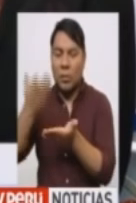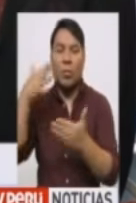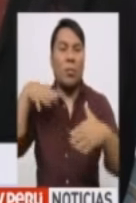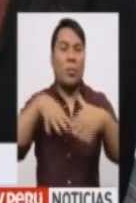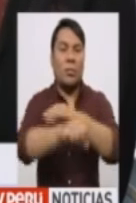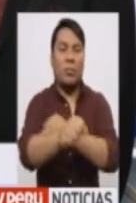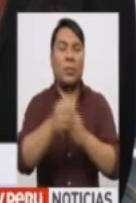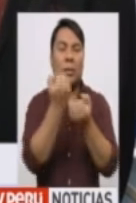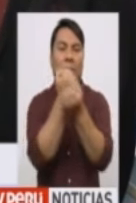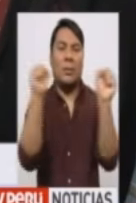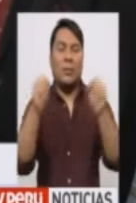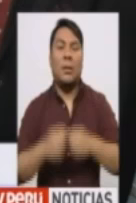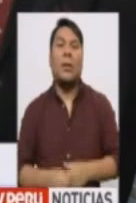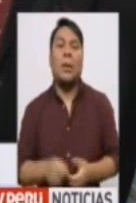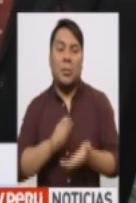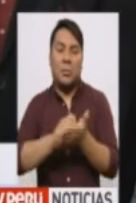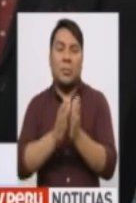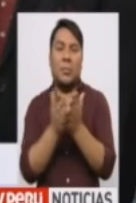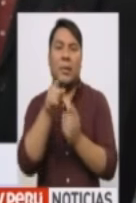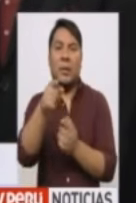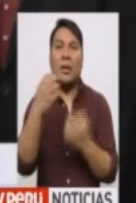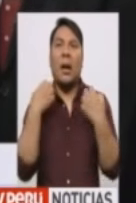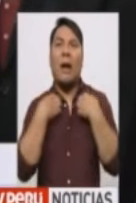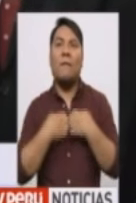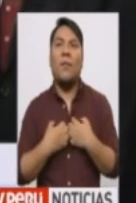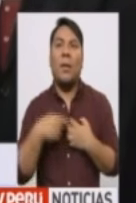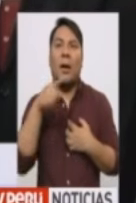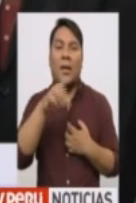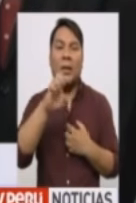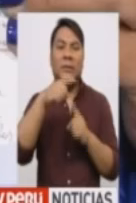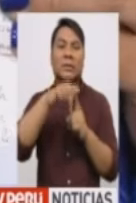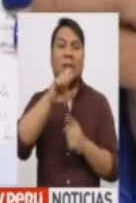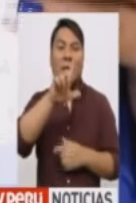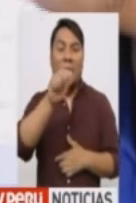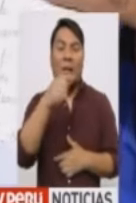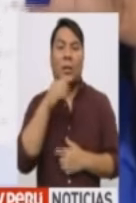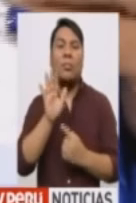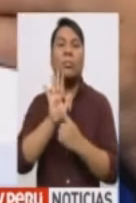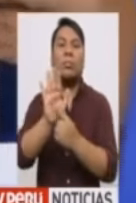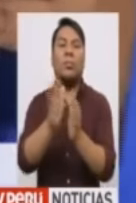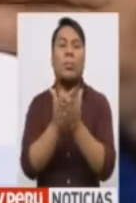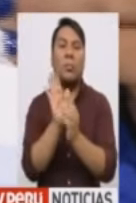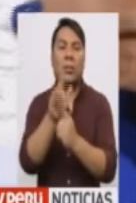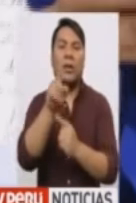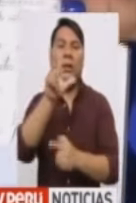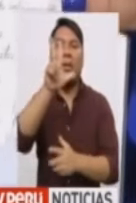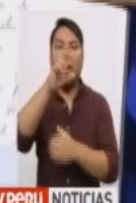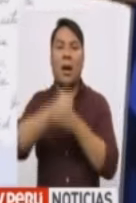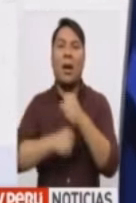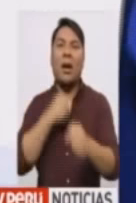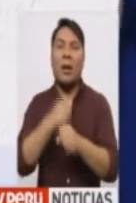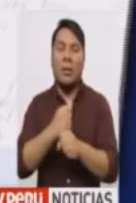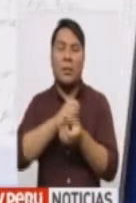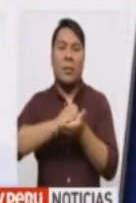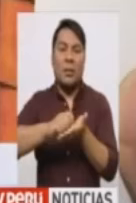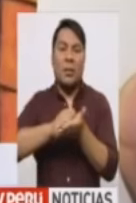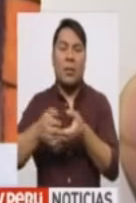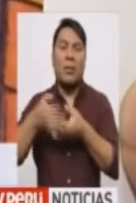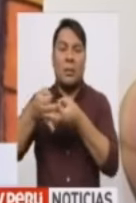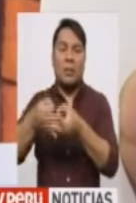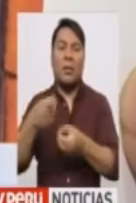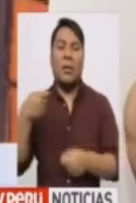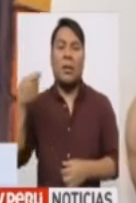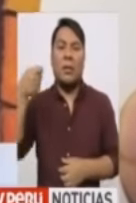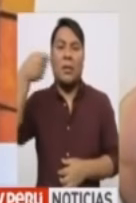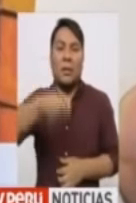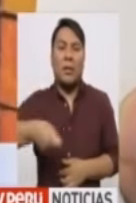rescate. Los tomos fueron presentados por su abogada Estela Valdivia. Aseguró que la obra, que demoró 3 años en ser terminada, fue financiada